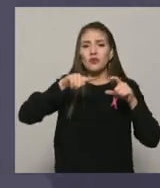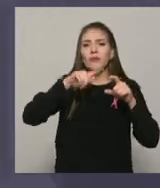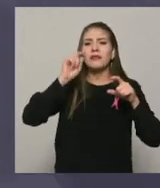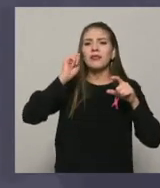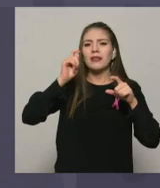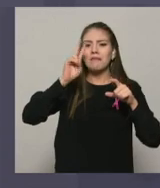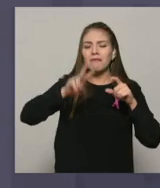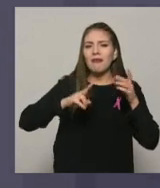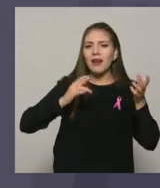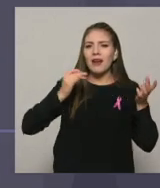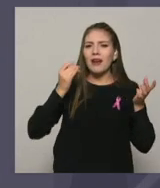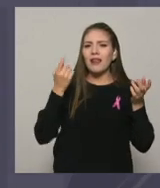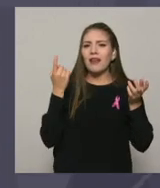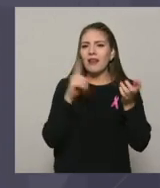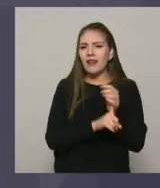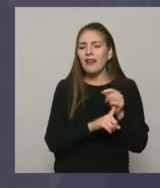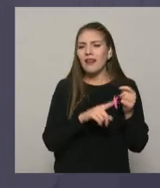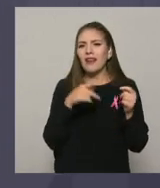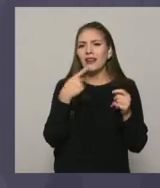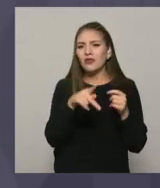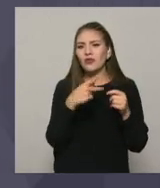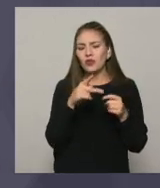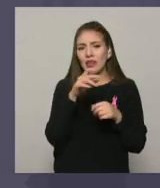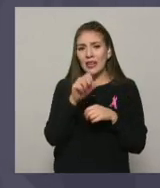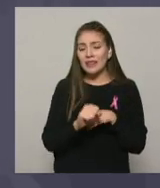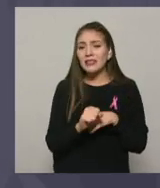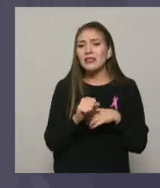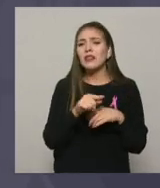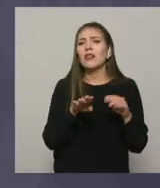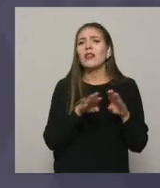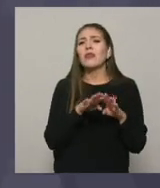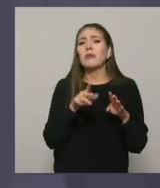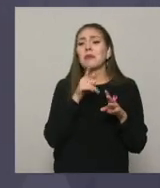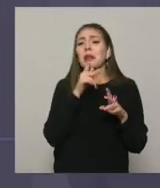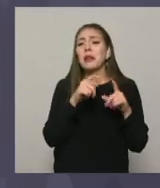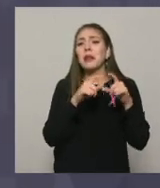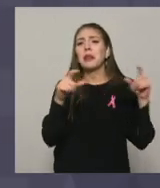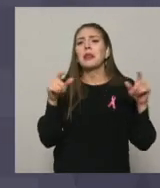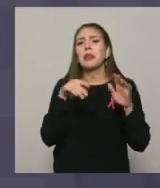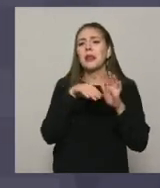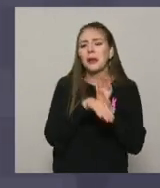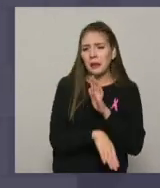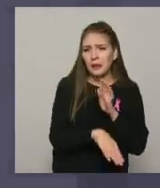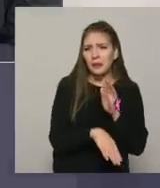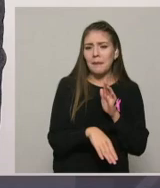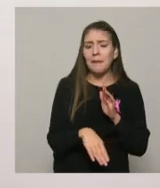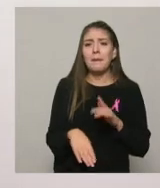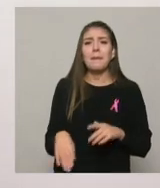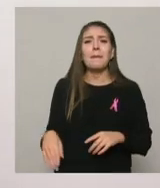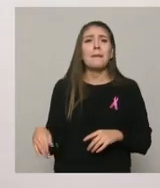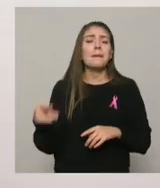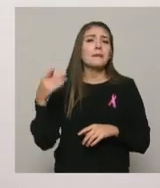científico que hemos tardado años y años y décadas en construir. Sin embargo,